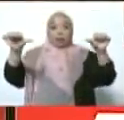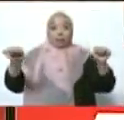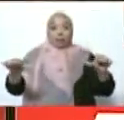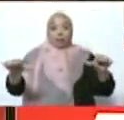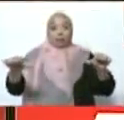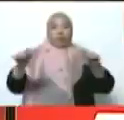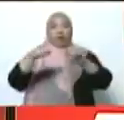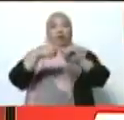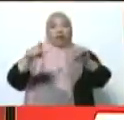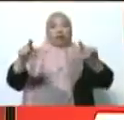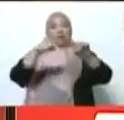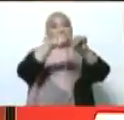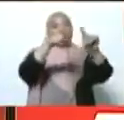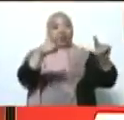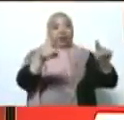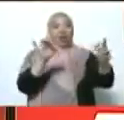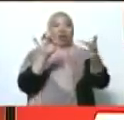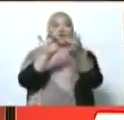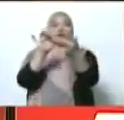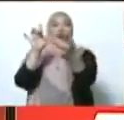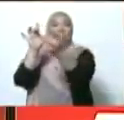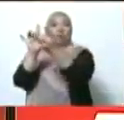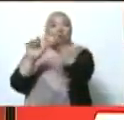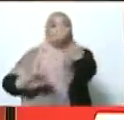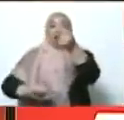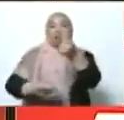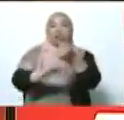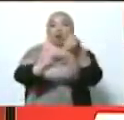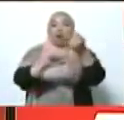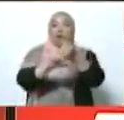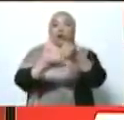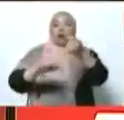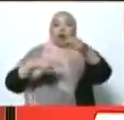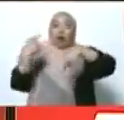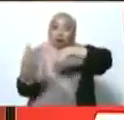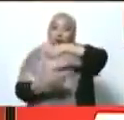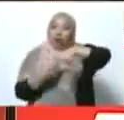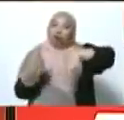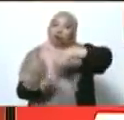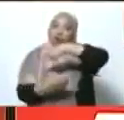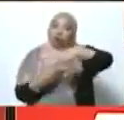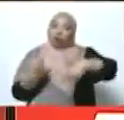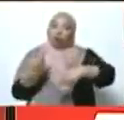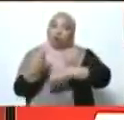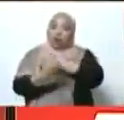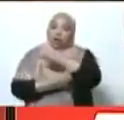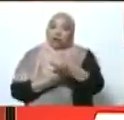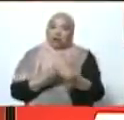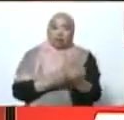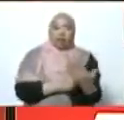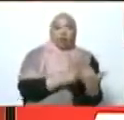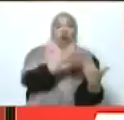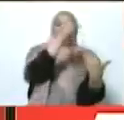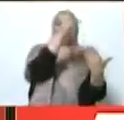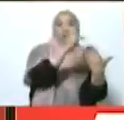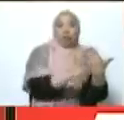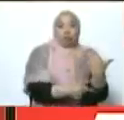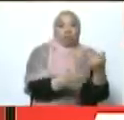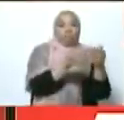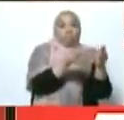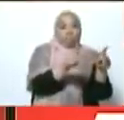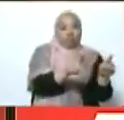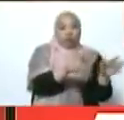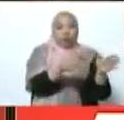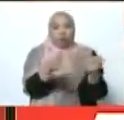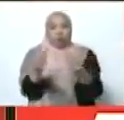transversales que apoyan directamente la revolución. Entonces hemos hecho la propuesta al alto mando y voy